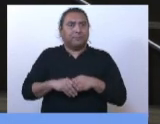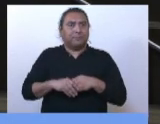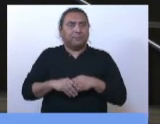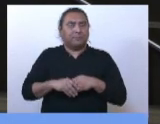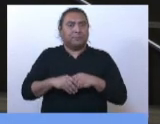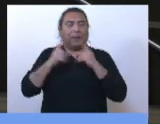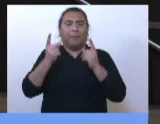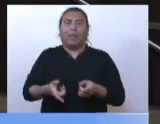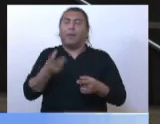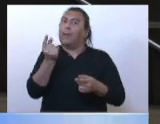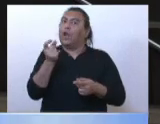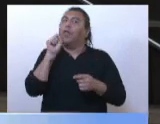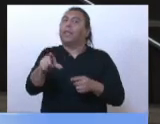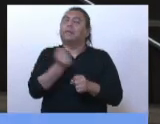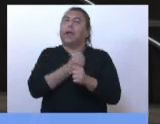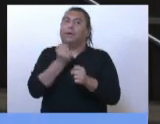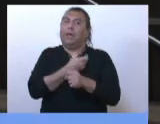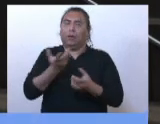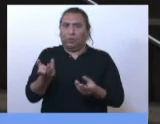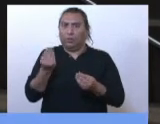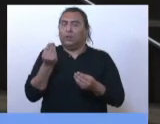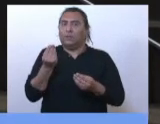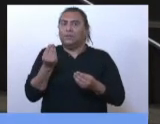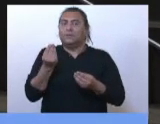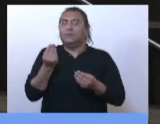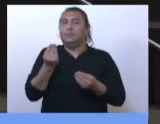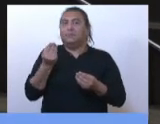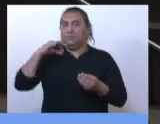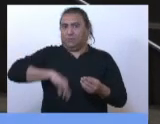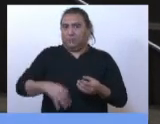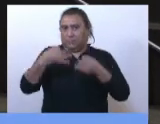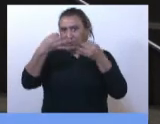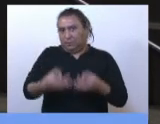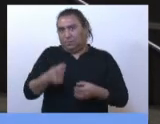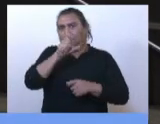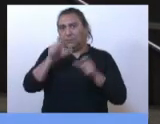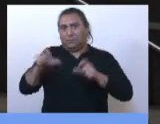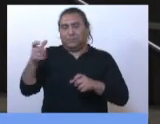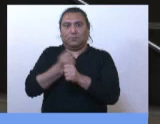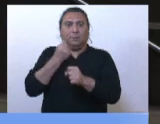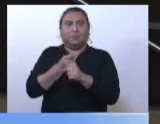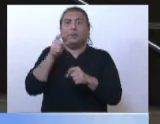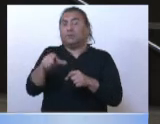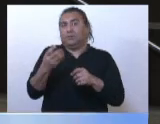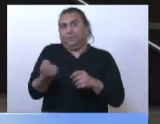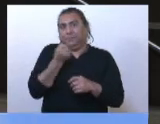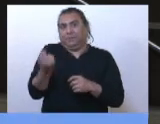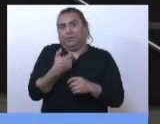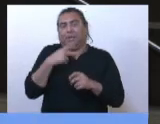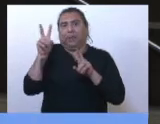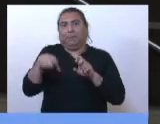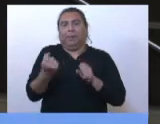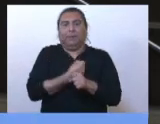después está el valor del trabajo que es el salario digno de trabajo otro factor importante del tema del